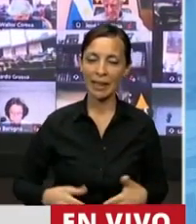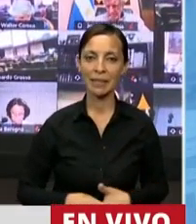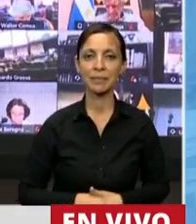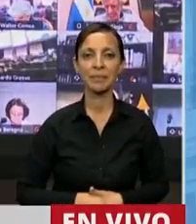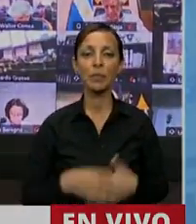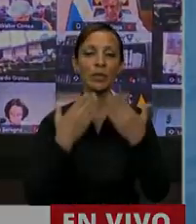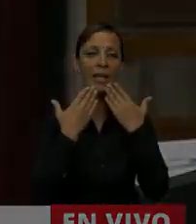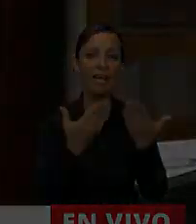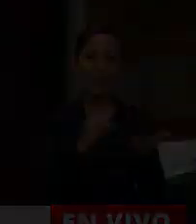Gracias, diputada.